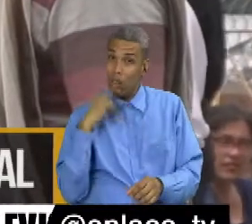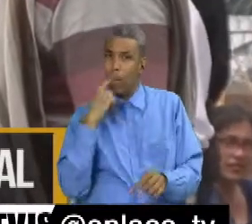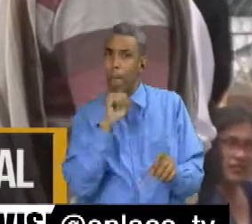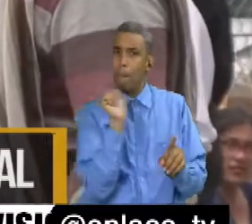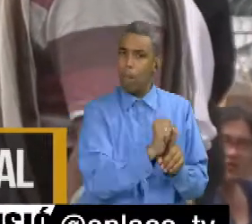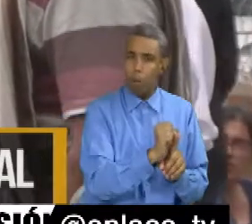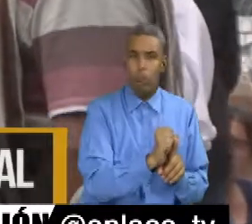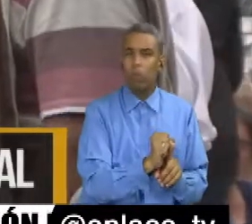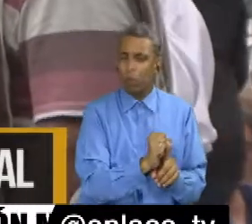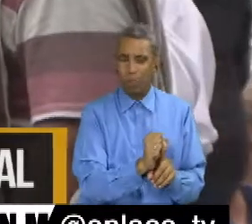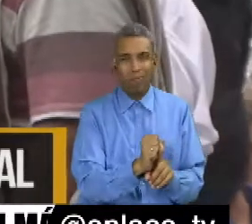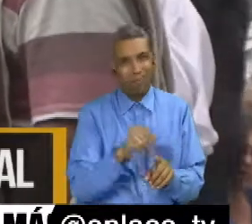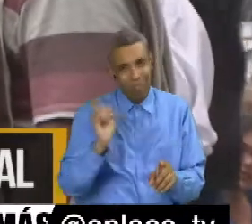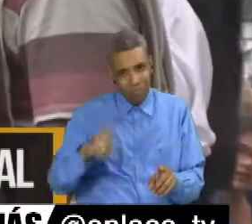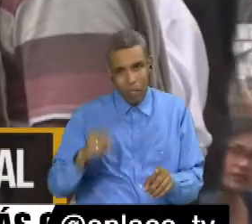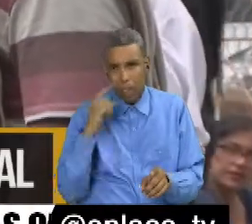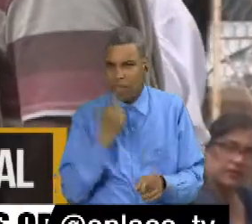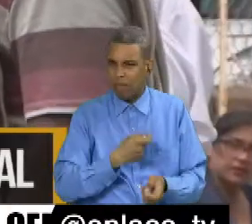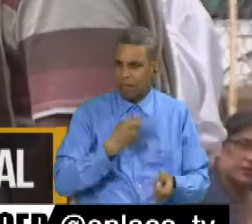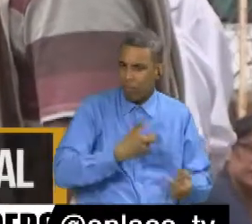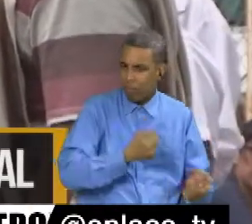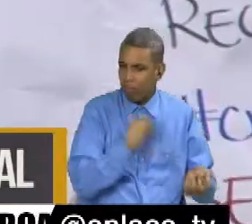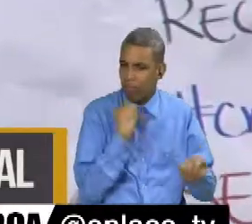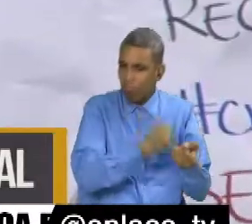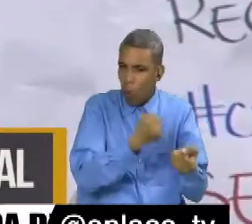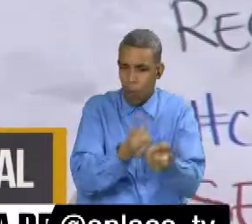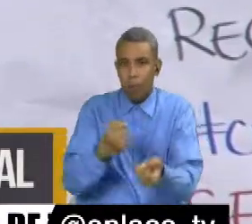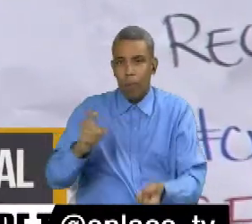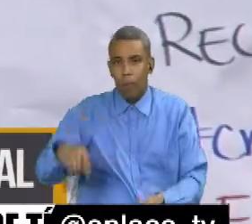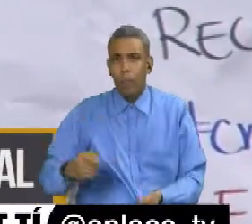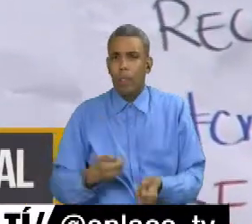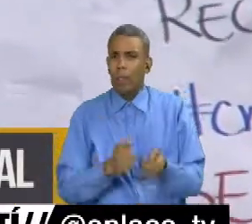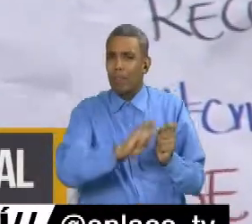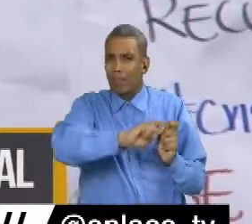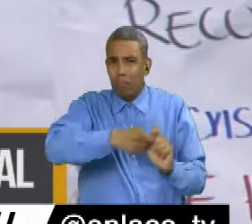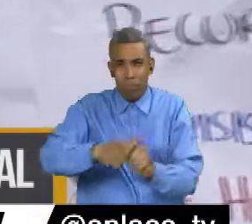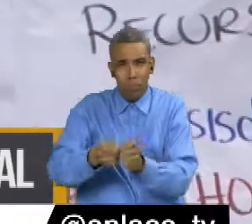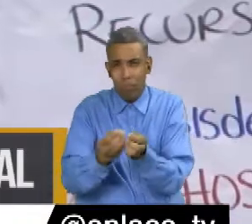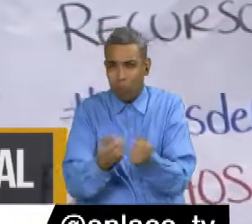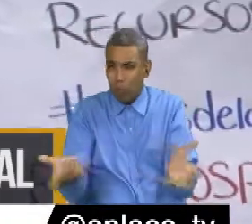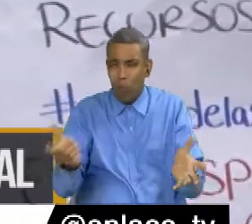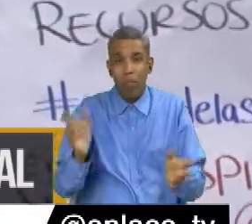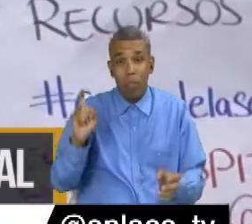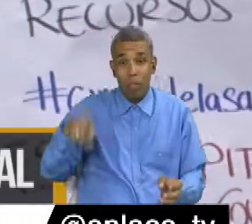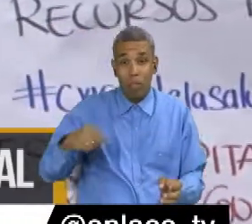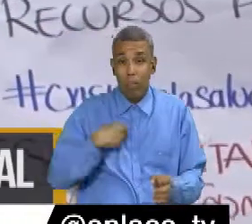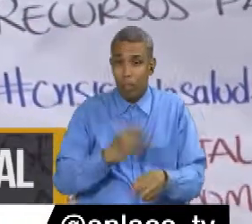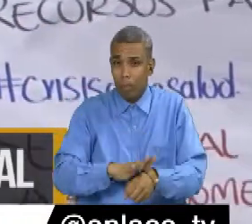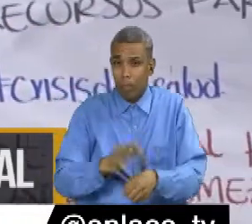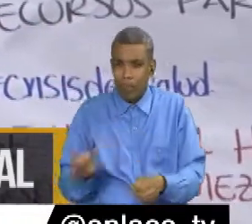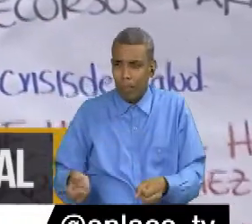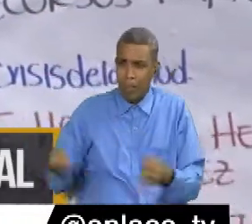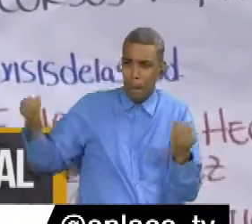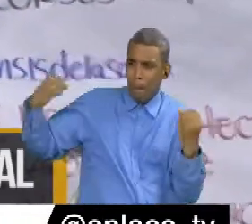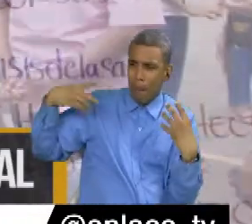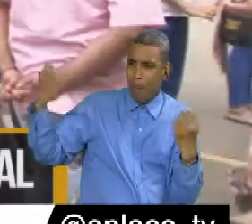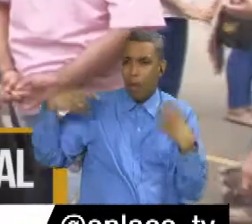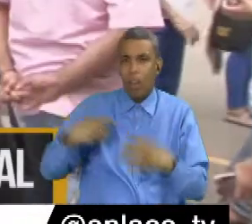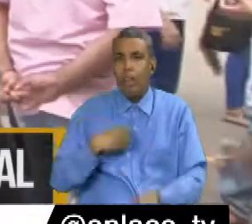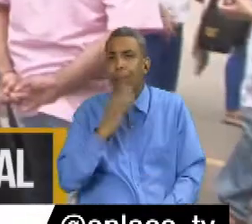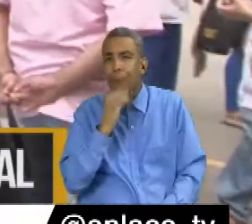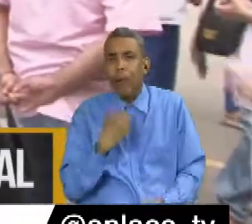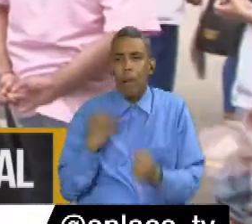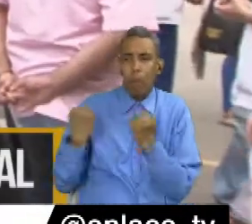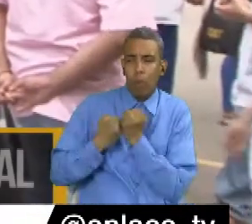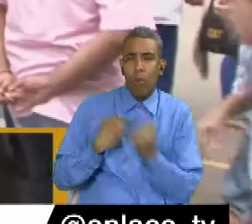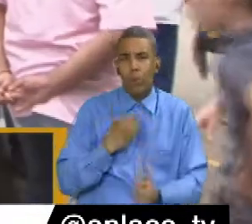esta problemática se le suma la falta de equipos e insumos que no permite desarrollar de manera normal sus funciones. Hoy no podemos